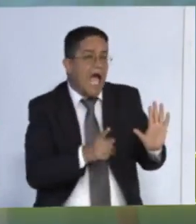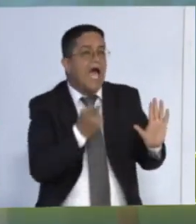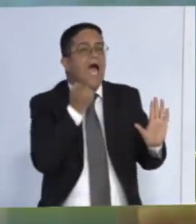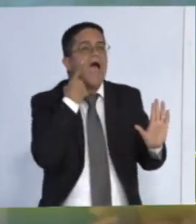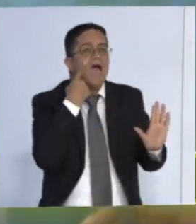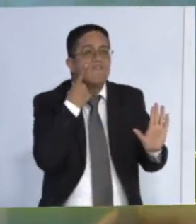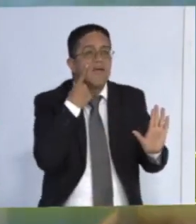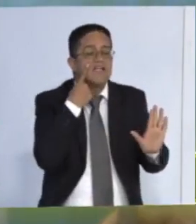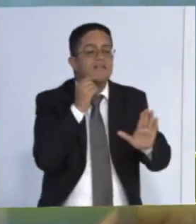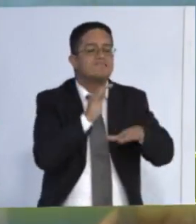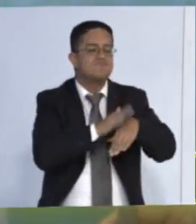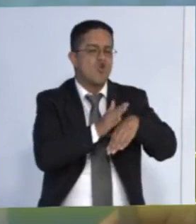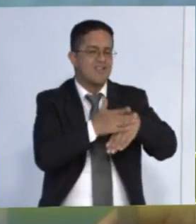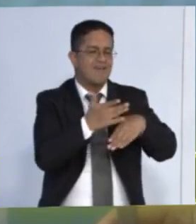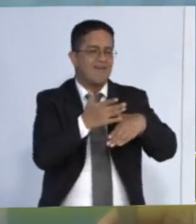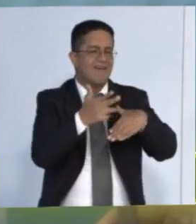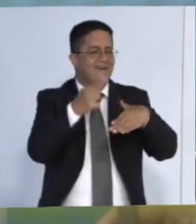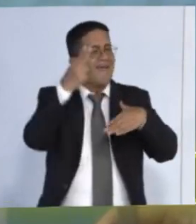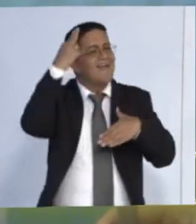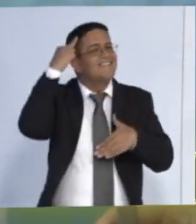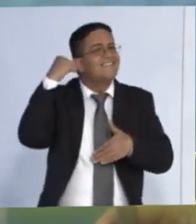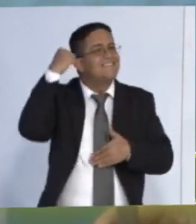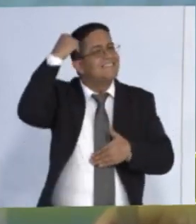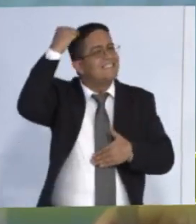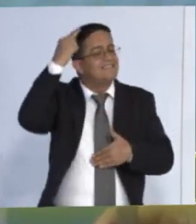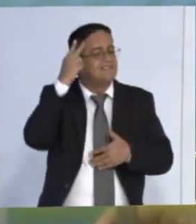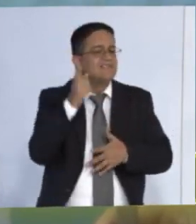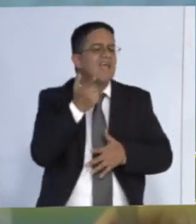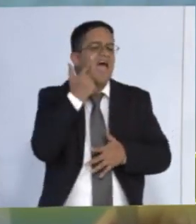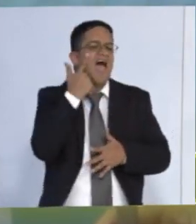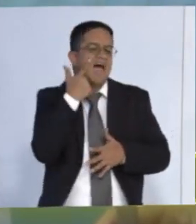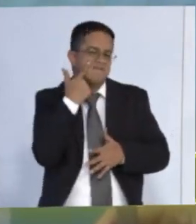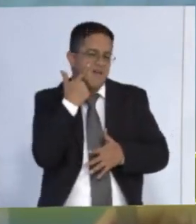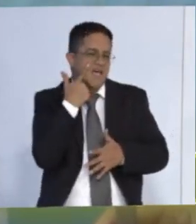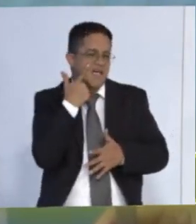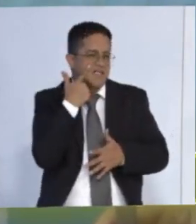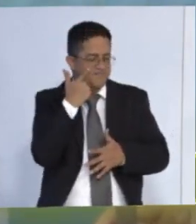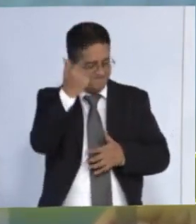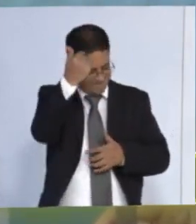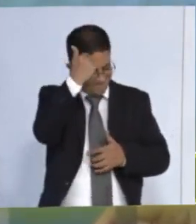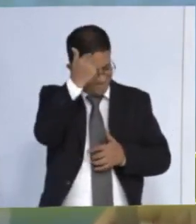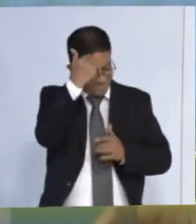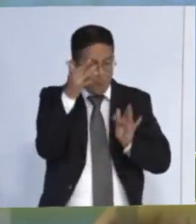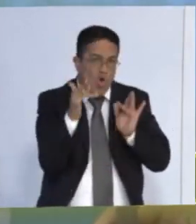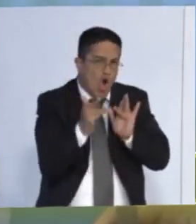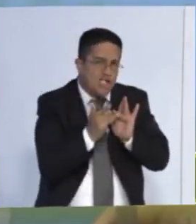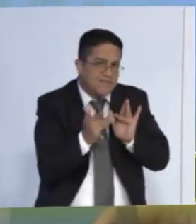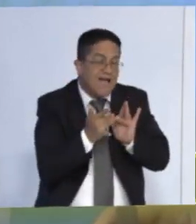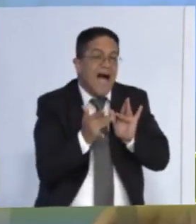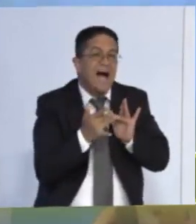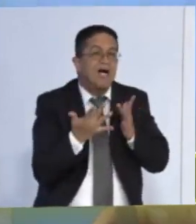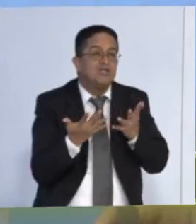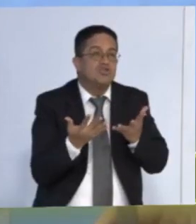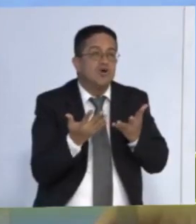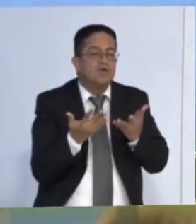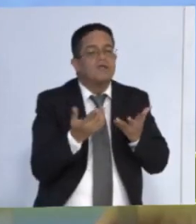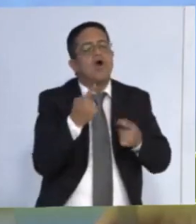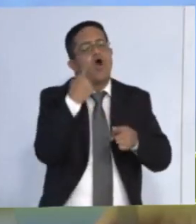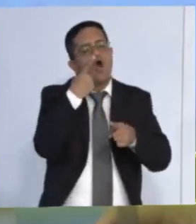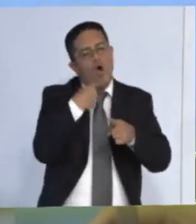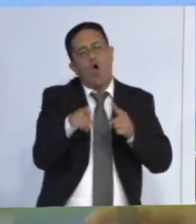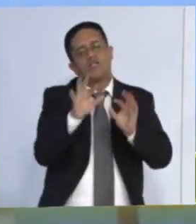tintes, y son cosas más de contacto, hay que ver si hay una dermatitis de contacto, ¿okay? Que es otro tipo